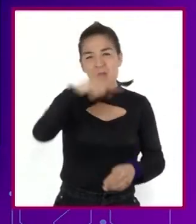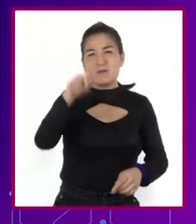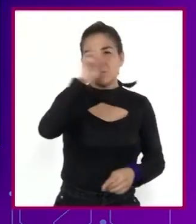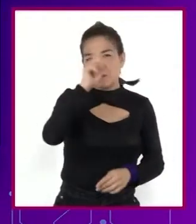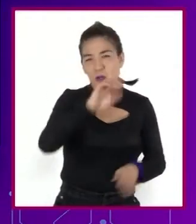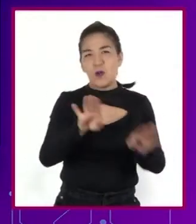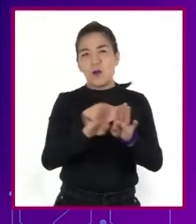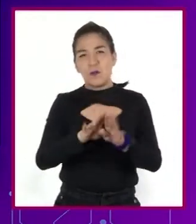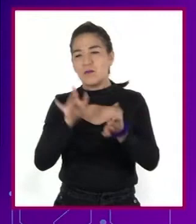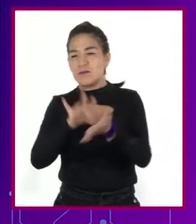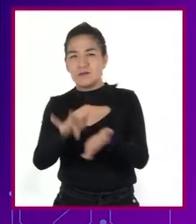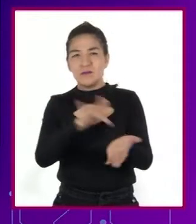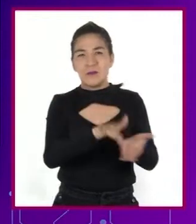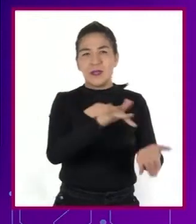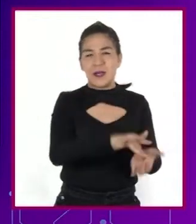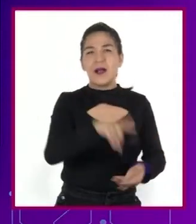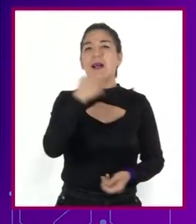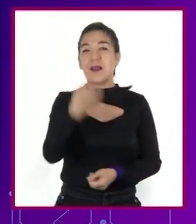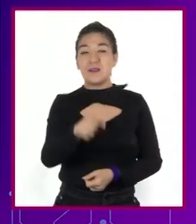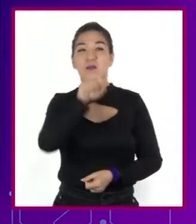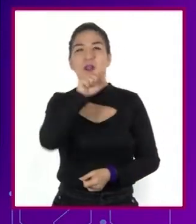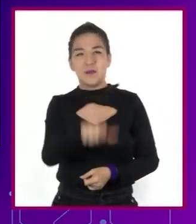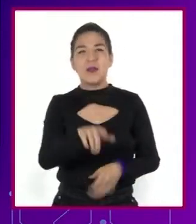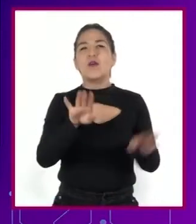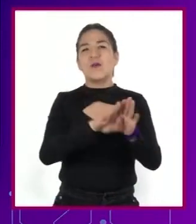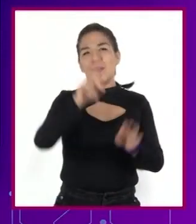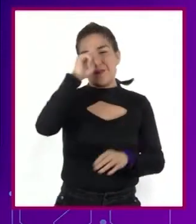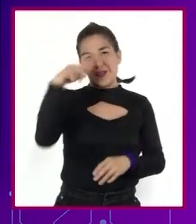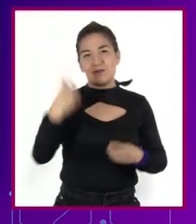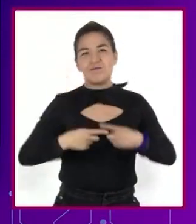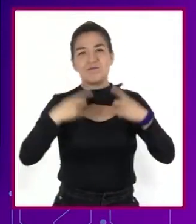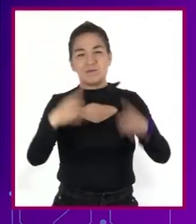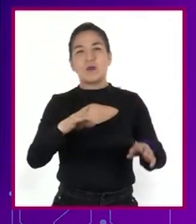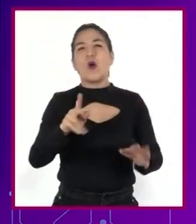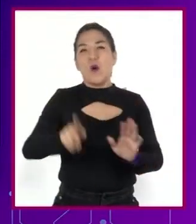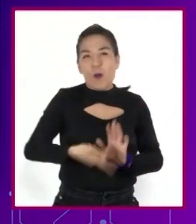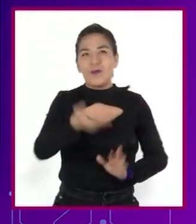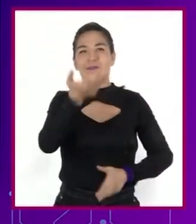así lo requirieran, de tal forma que se facilitara la reconstrucción.